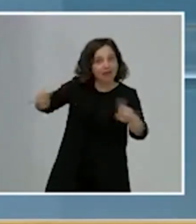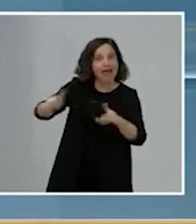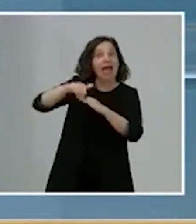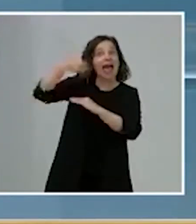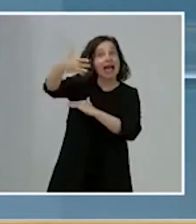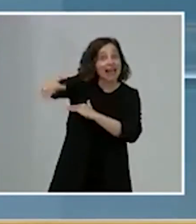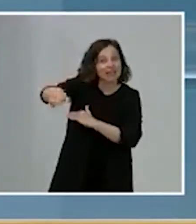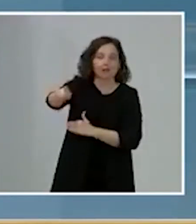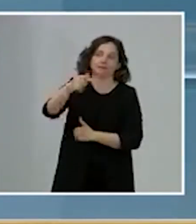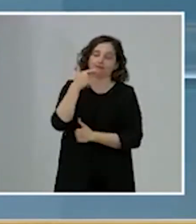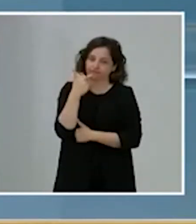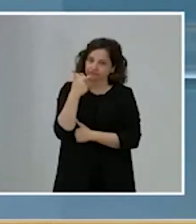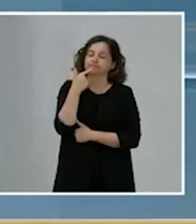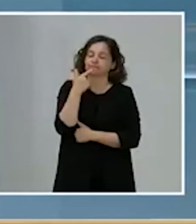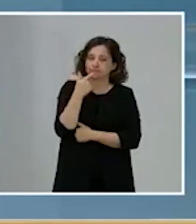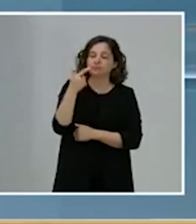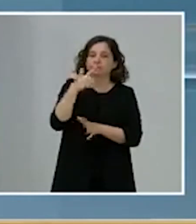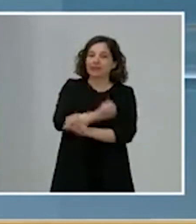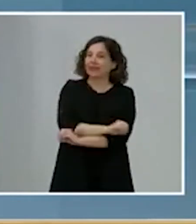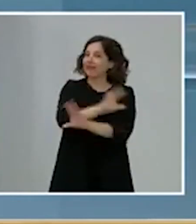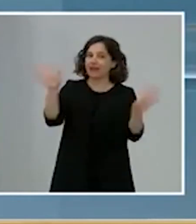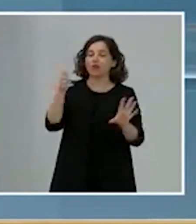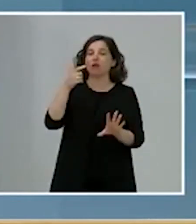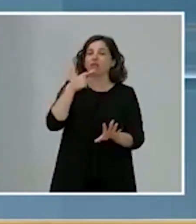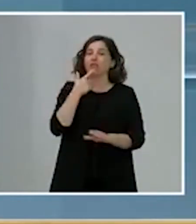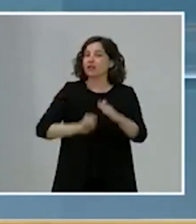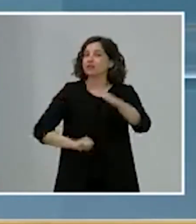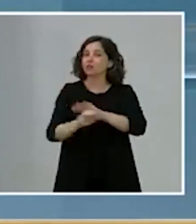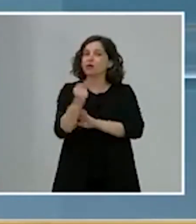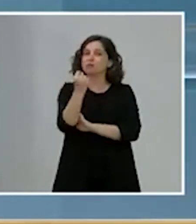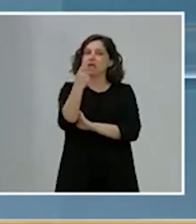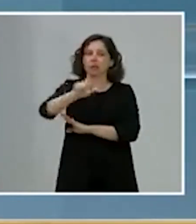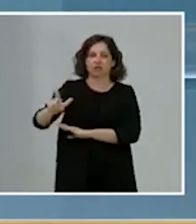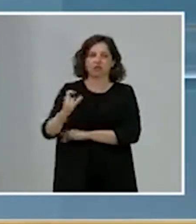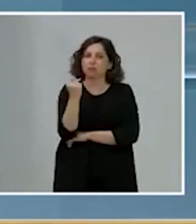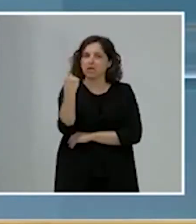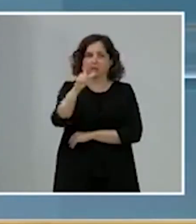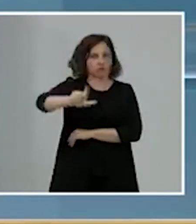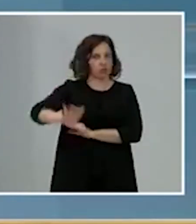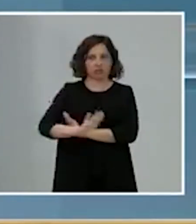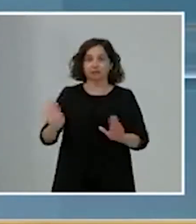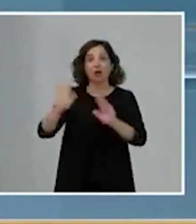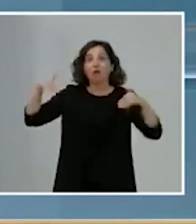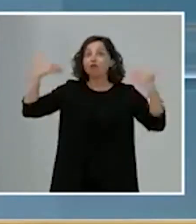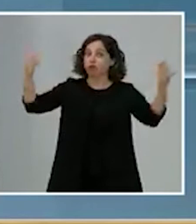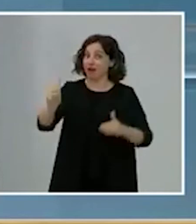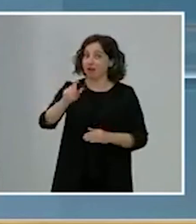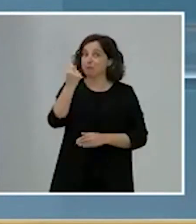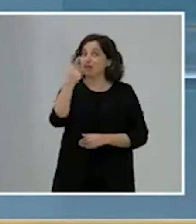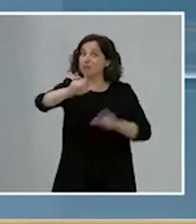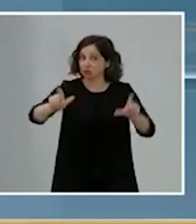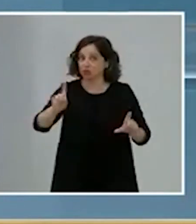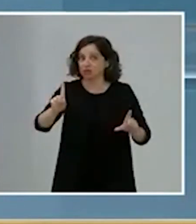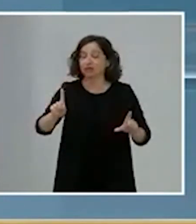hay una cifra que se repite a lo largo del texto, que es hasta 1,000 personas para aforos al aire libre, siempre y